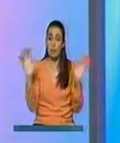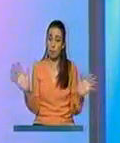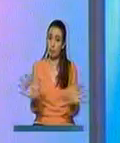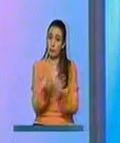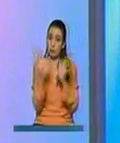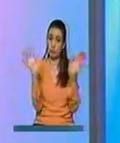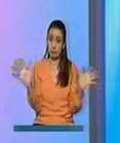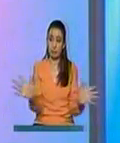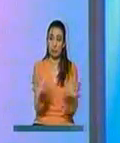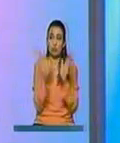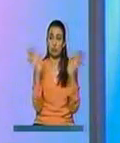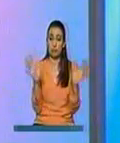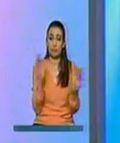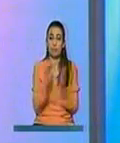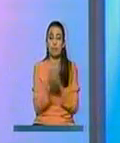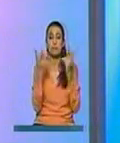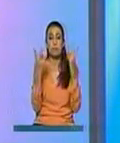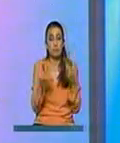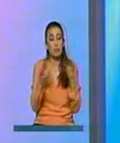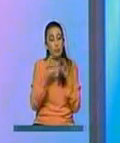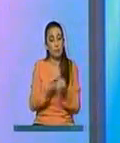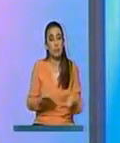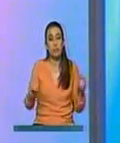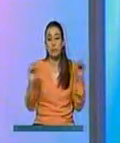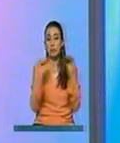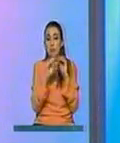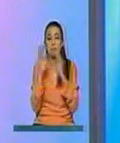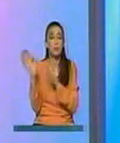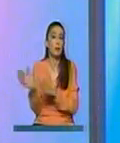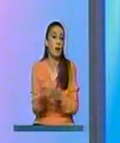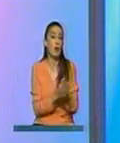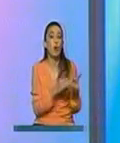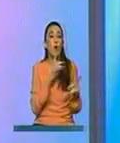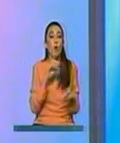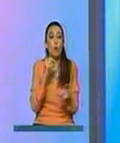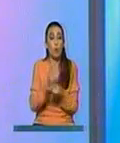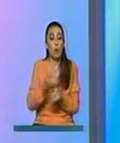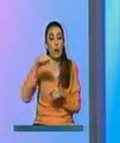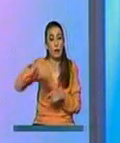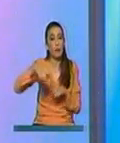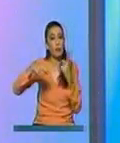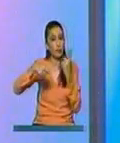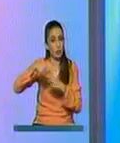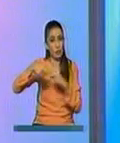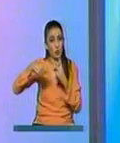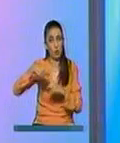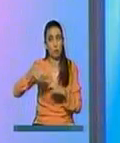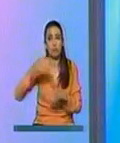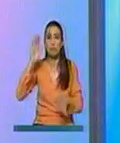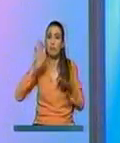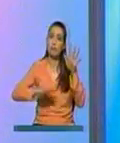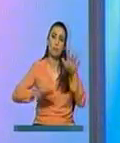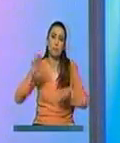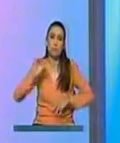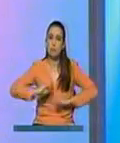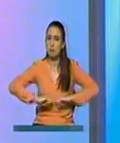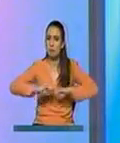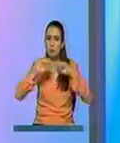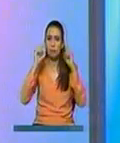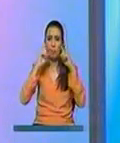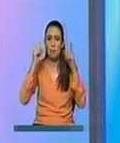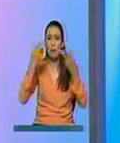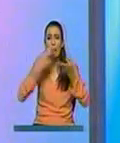y el desarrollo del turismo local. Y precisamente aquí en la ciudad de Quito, por ejemplo, ha habido un boom de